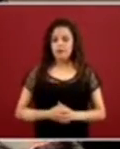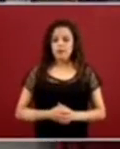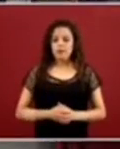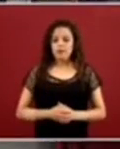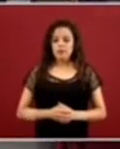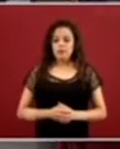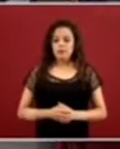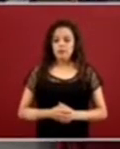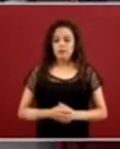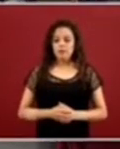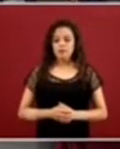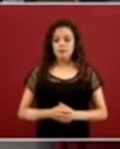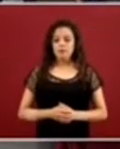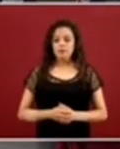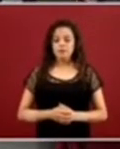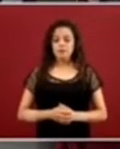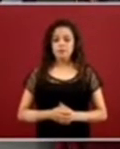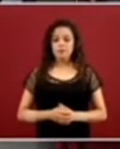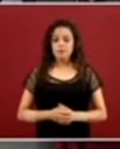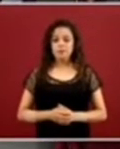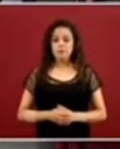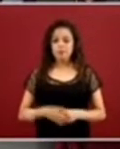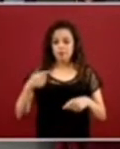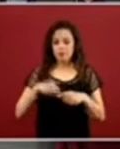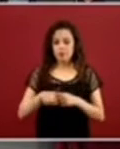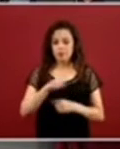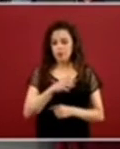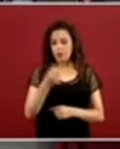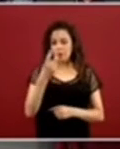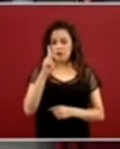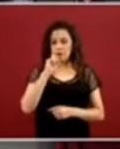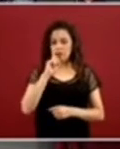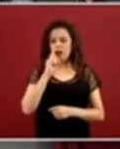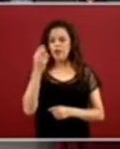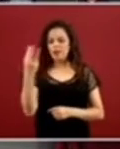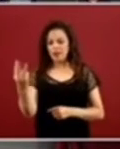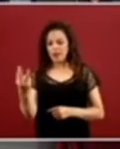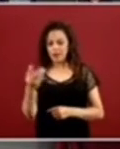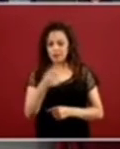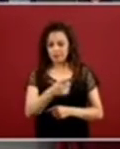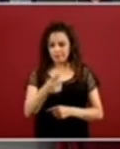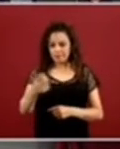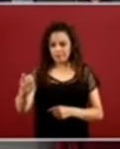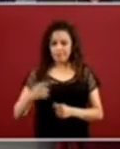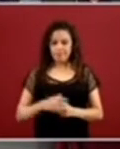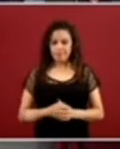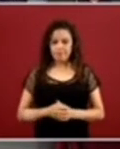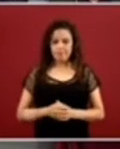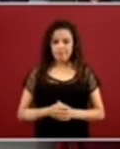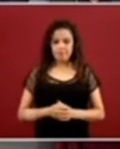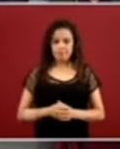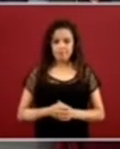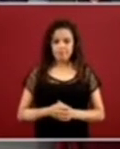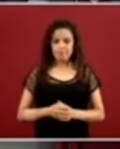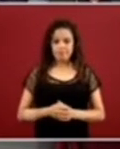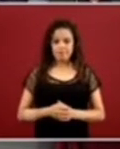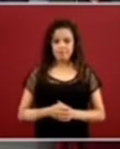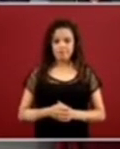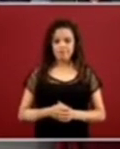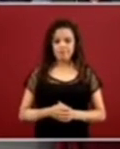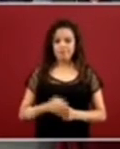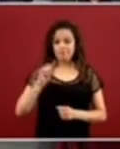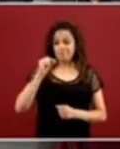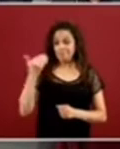Vamos a abrir a preguntas y respuestas. Vamos a empezar con dos mujeres. Aquí 3 mujeres, pero a ustedes les tocó recientemente, a usted no.